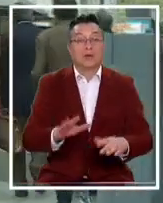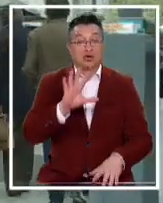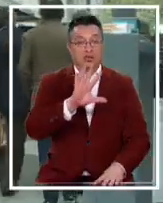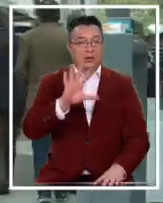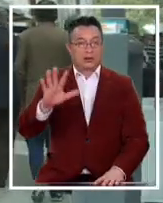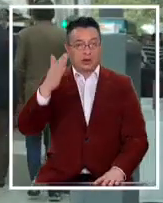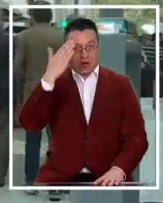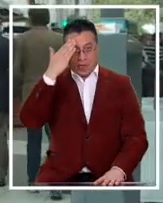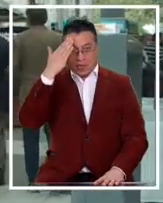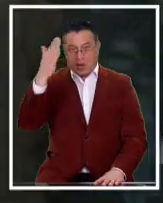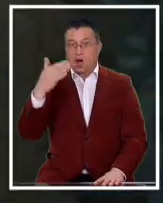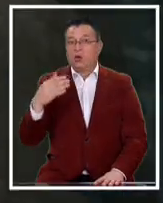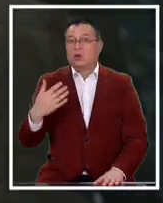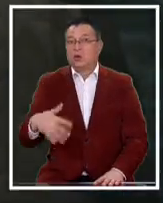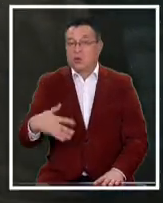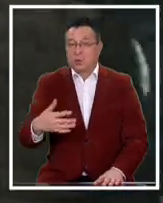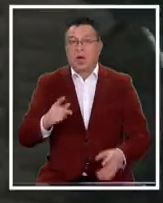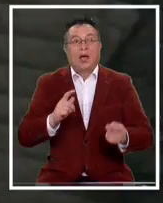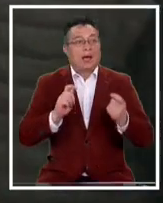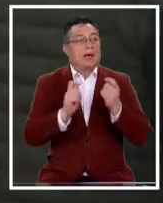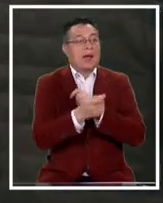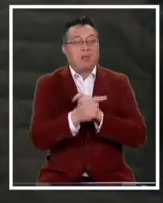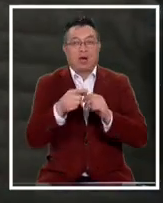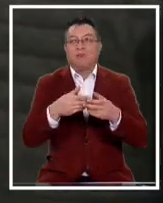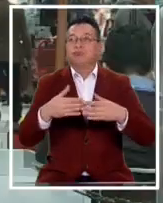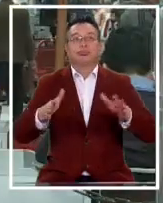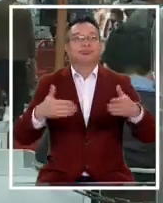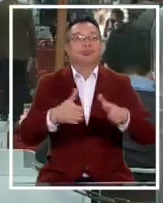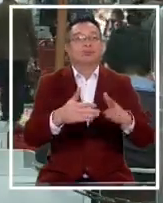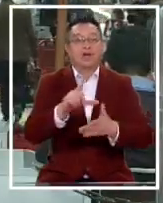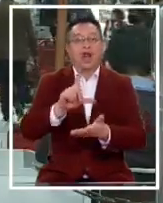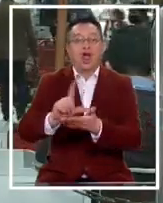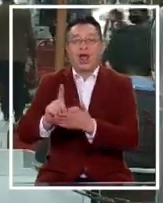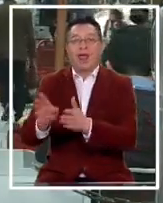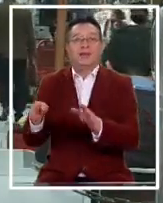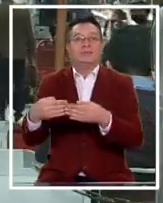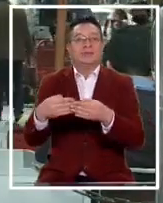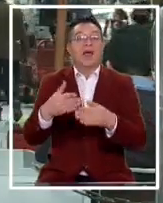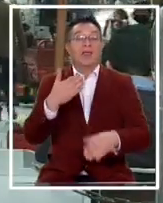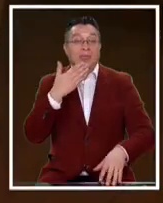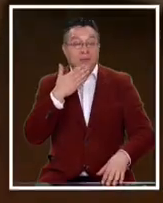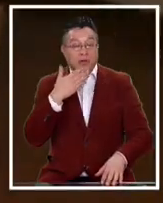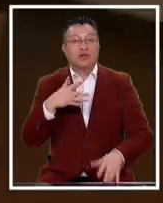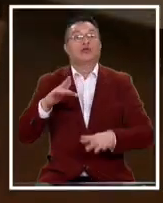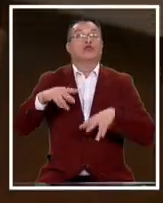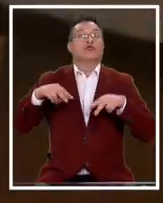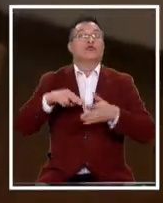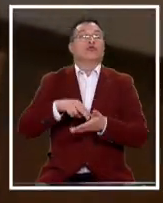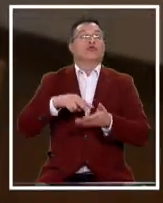55 días, con un cambio de cara por aquellos locales que cerraron, pero también con la ilusión